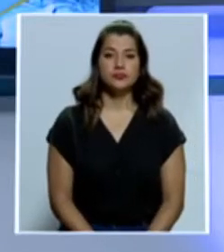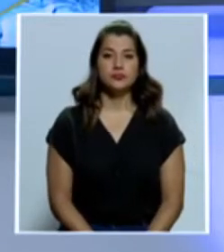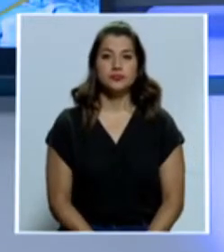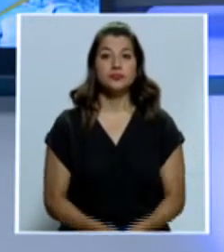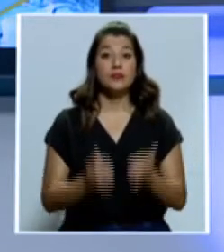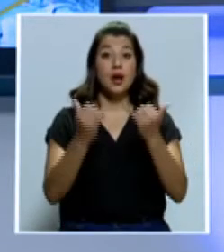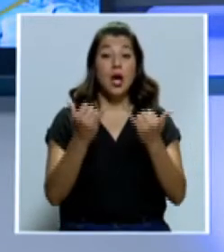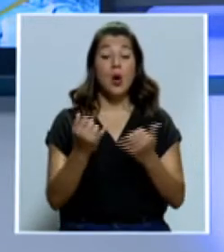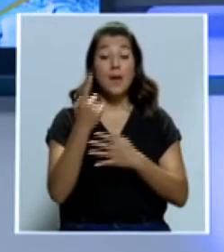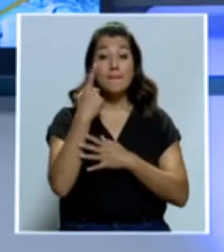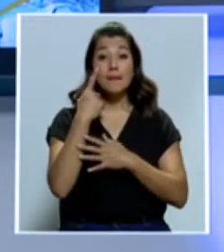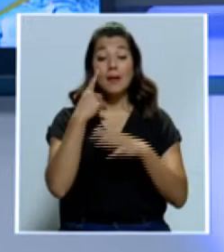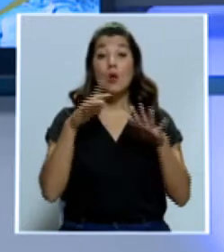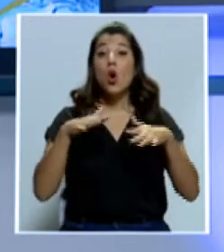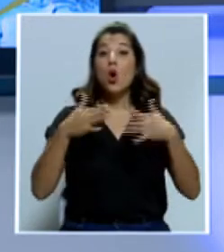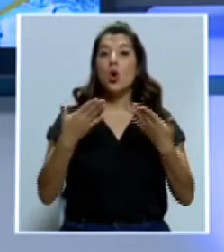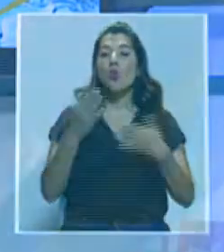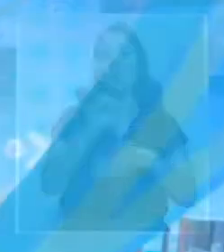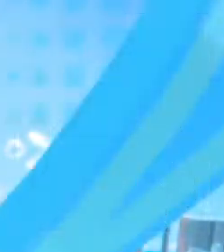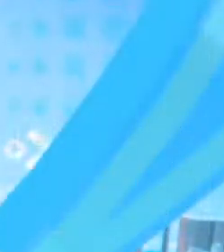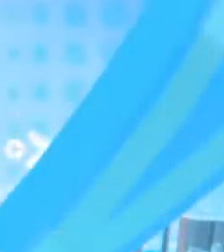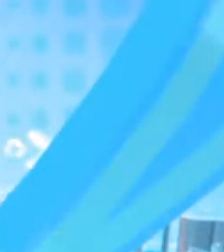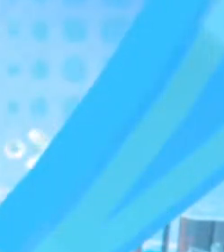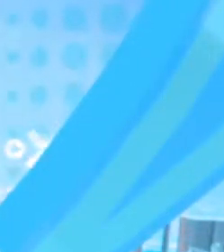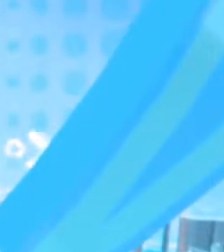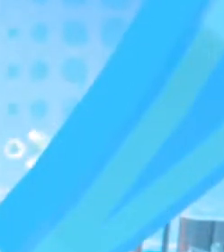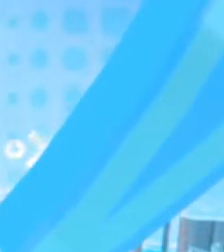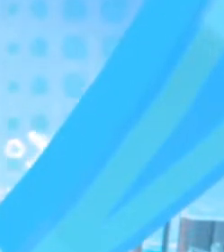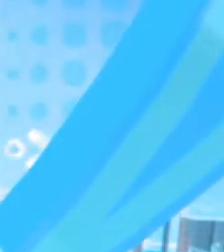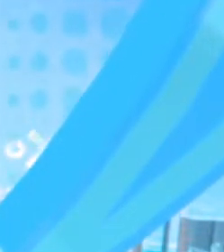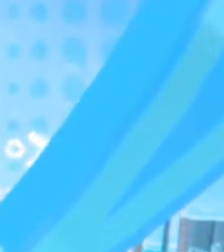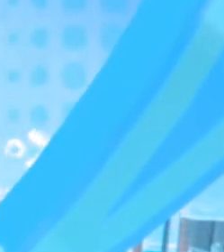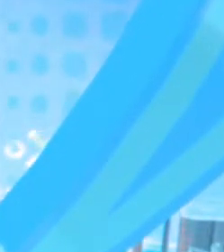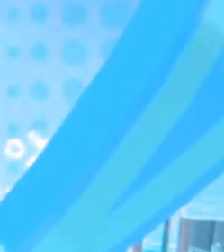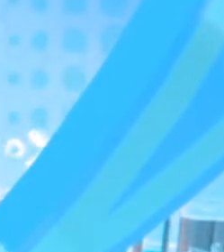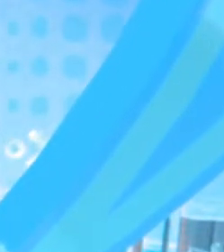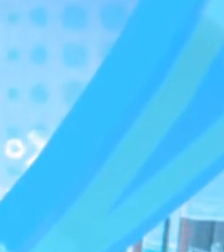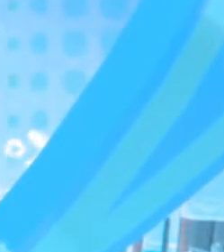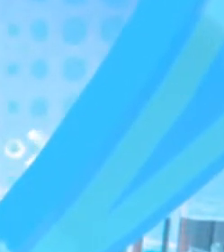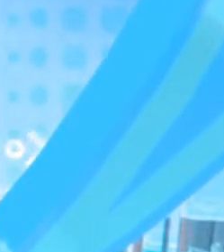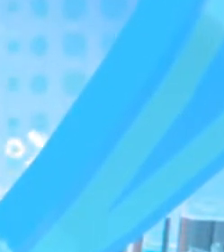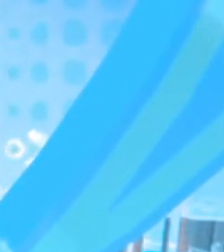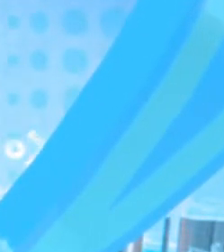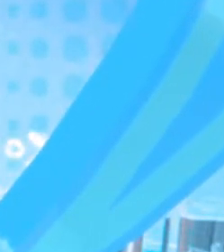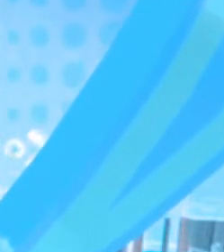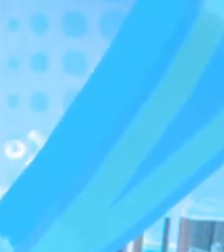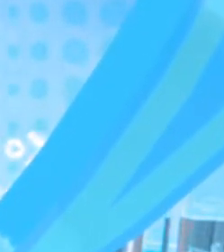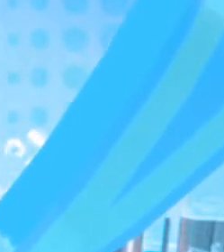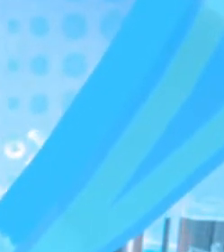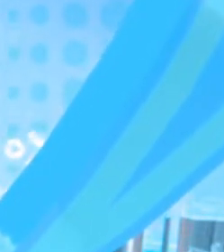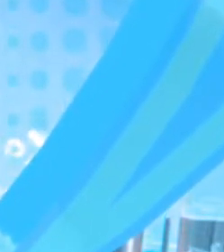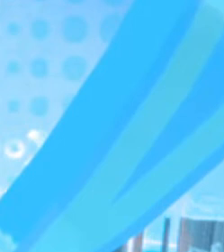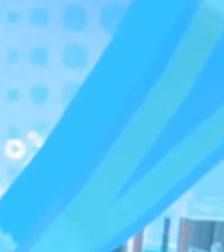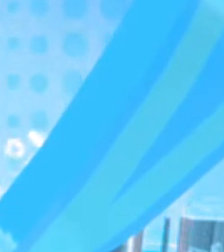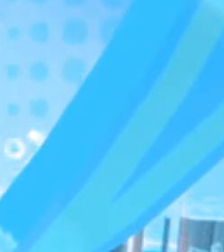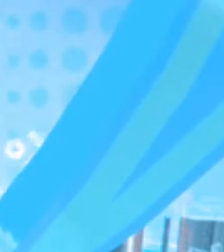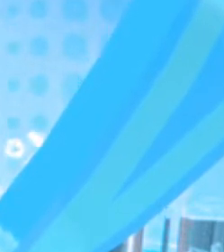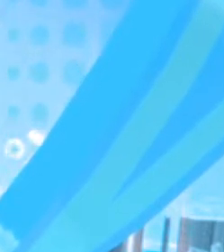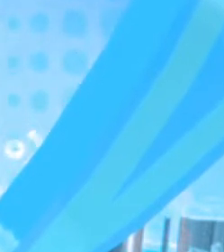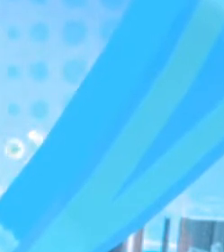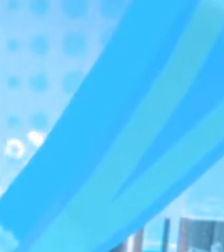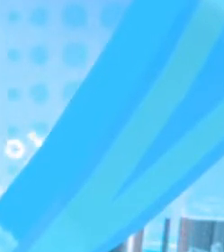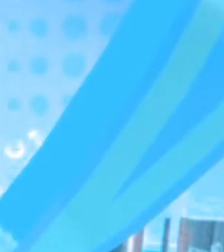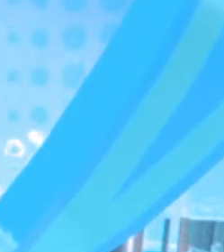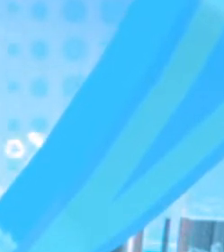Vamos de inmediato a ver cómo se encuentra la tasa básica pasiva para este lunes. Ahí lo tenemos en pantalla. Según el Banco Central, se encuentra